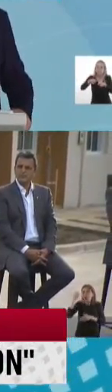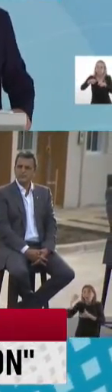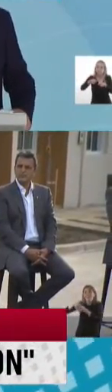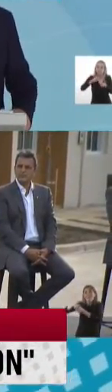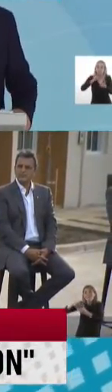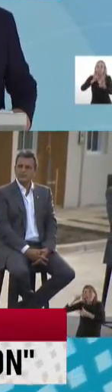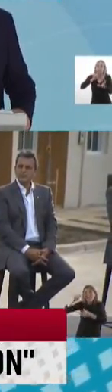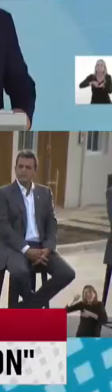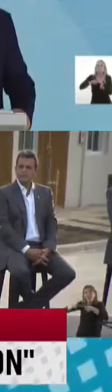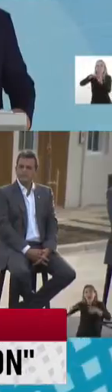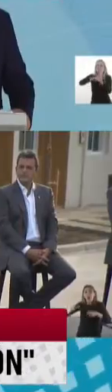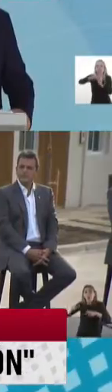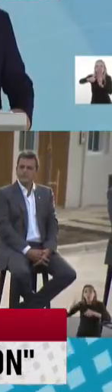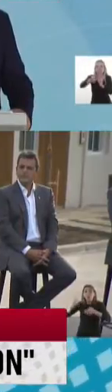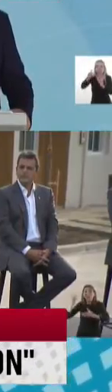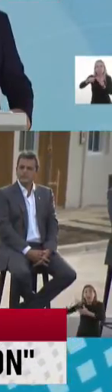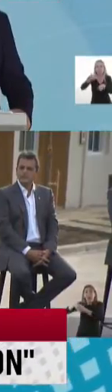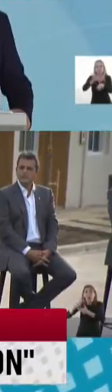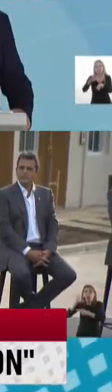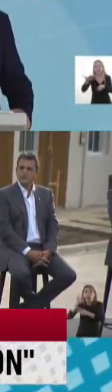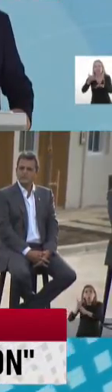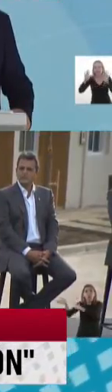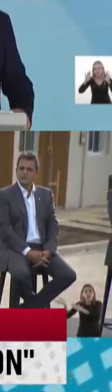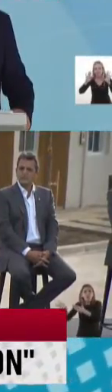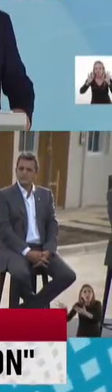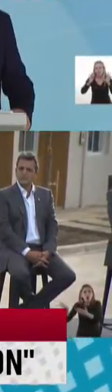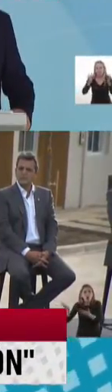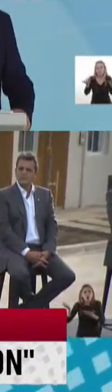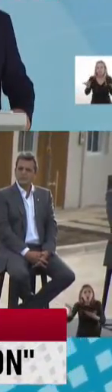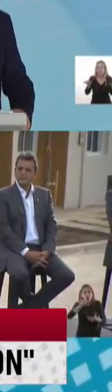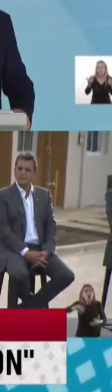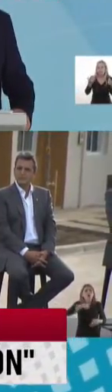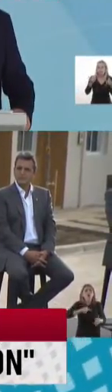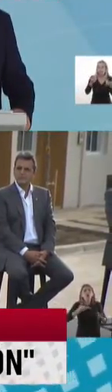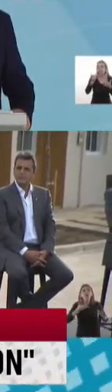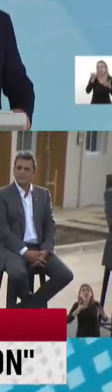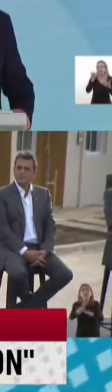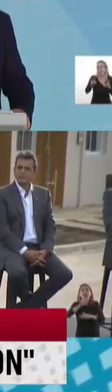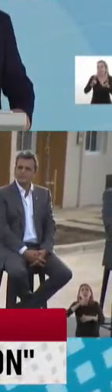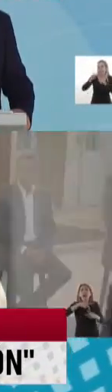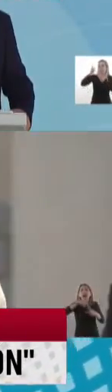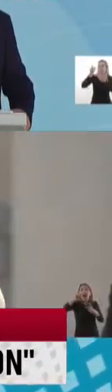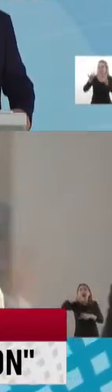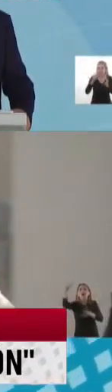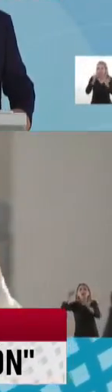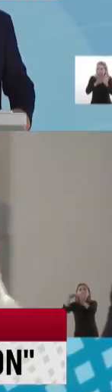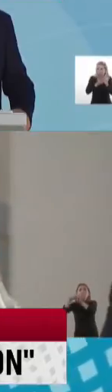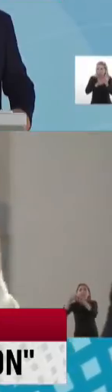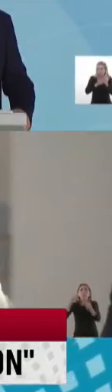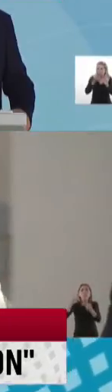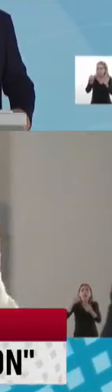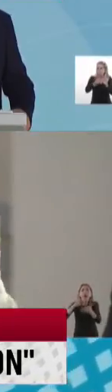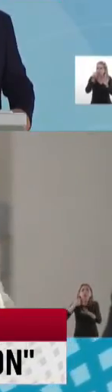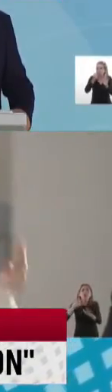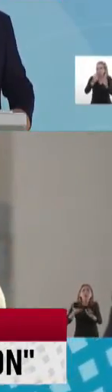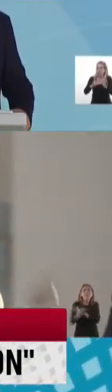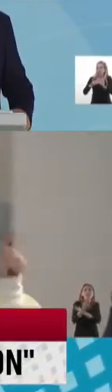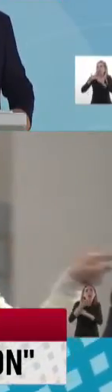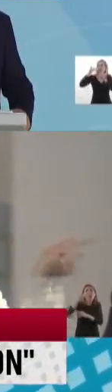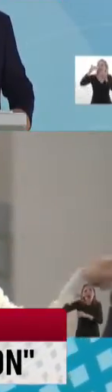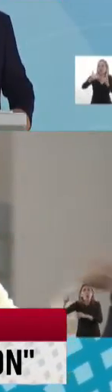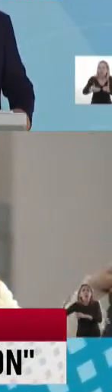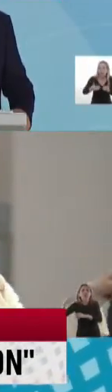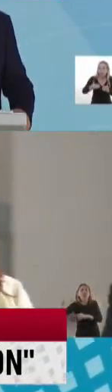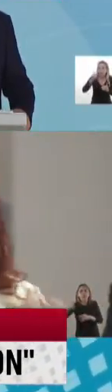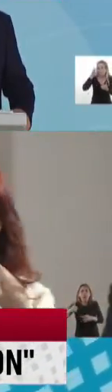para tener el poder y dar lugar a aventuras existenciales completamente vacías hay personas cristina lo puede tener todo pero al mismo tiempo no